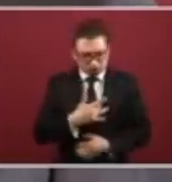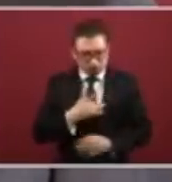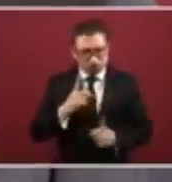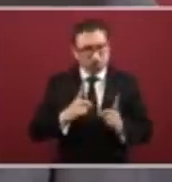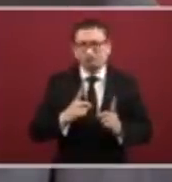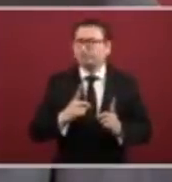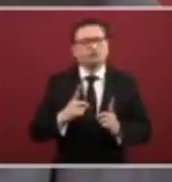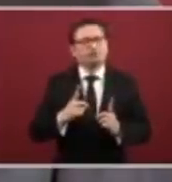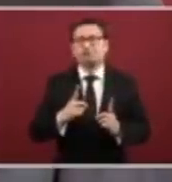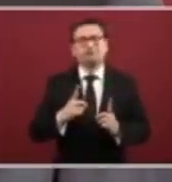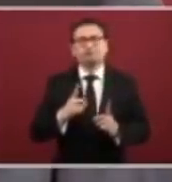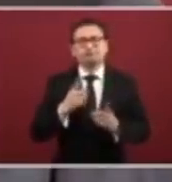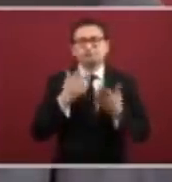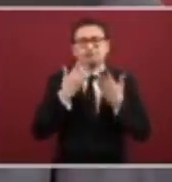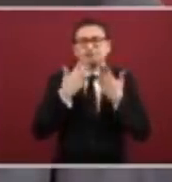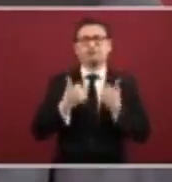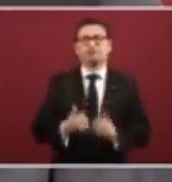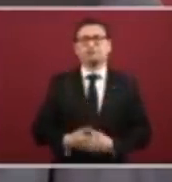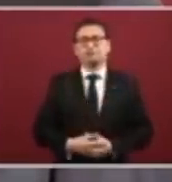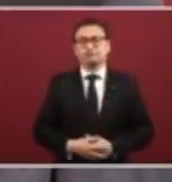duda.